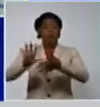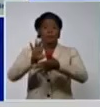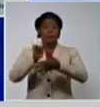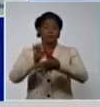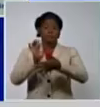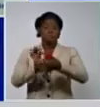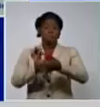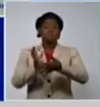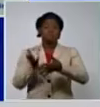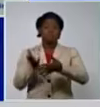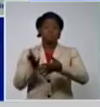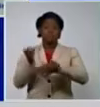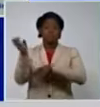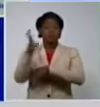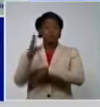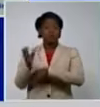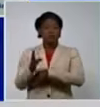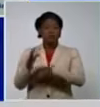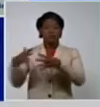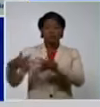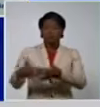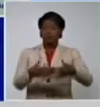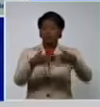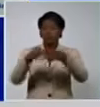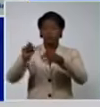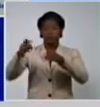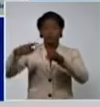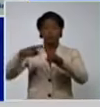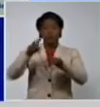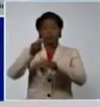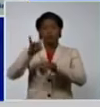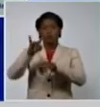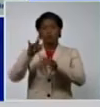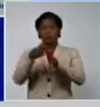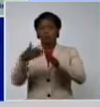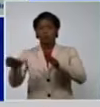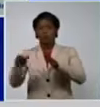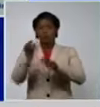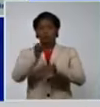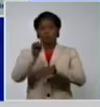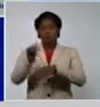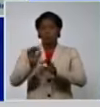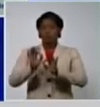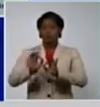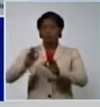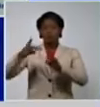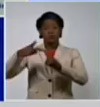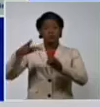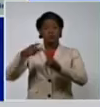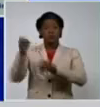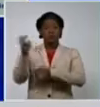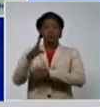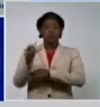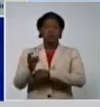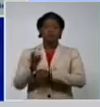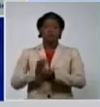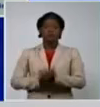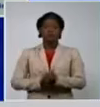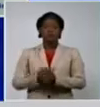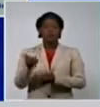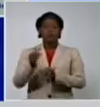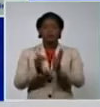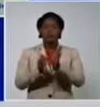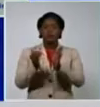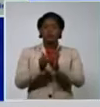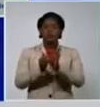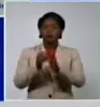indiscutiblemente Brasil y Estados Unidos con más de 29 millones, como ya dije, Brasil con más de 10,5